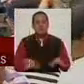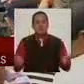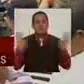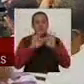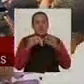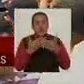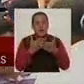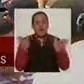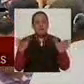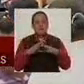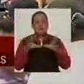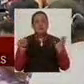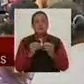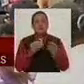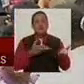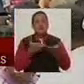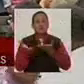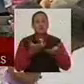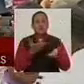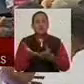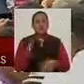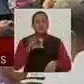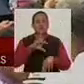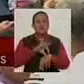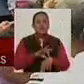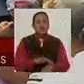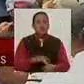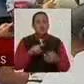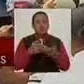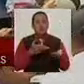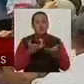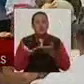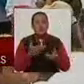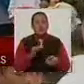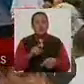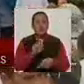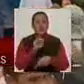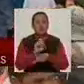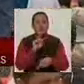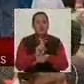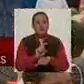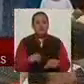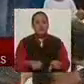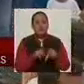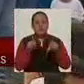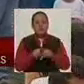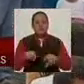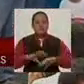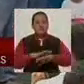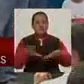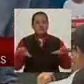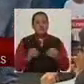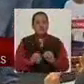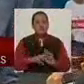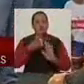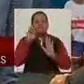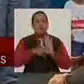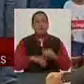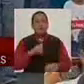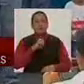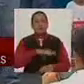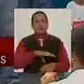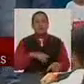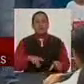puertas de los servicios de salud, de los servicios de educación, de todos los programas sociales